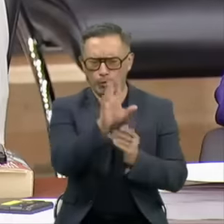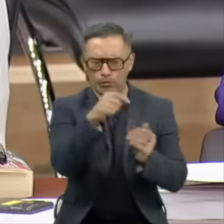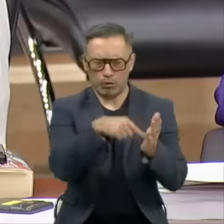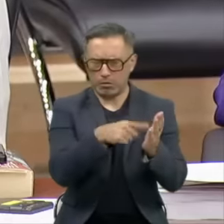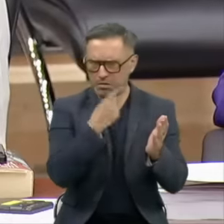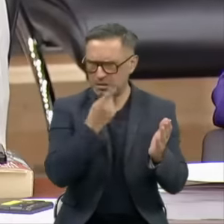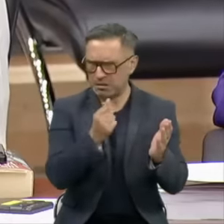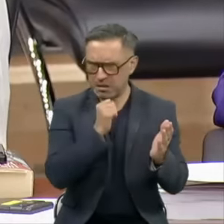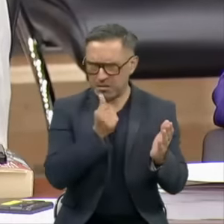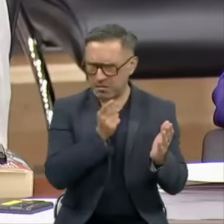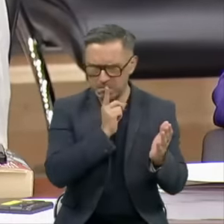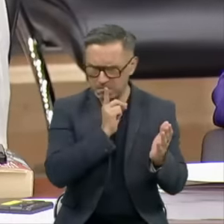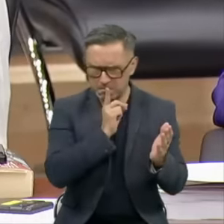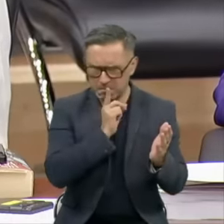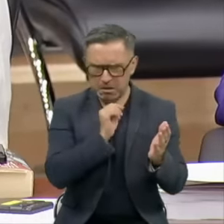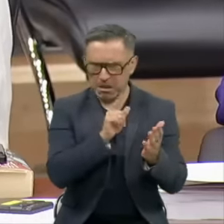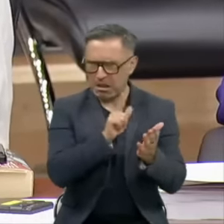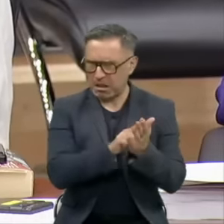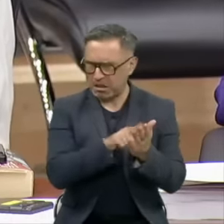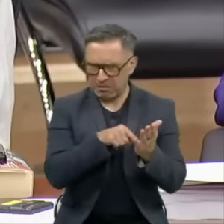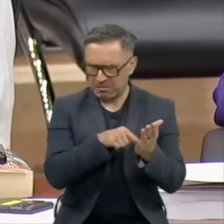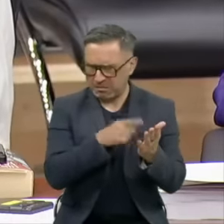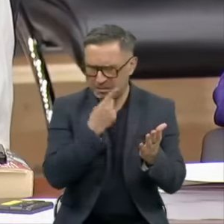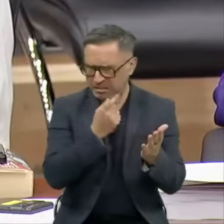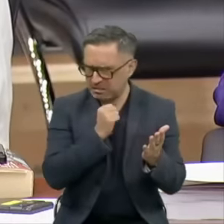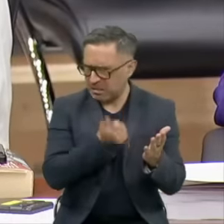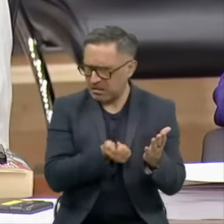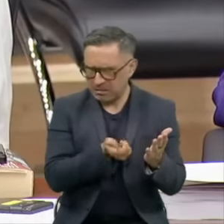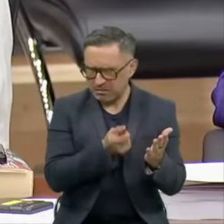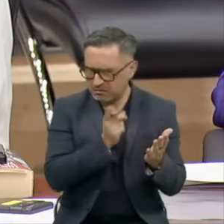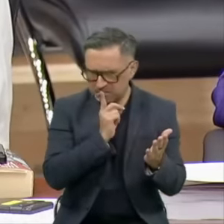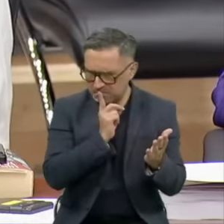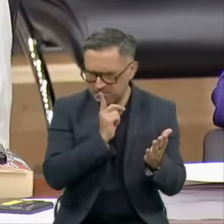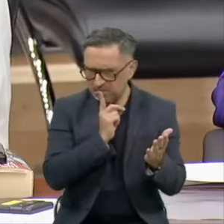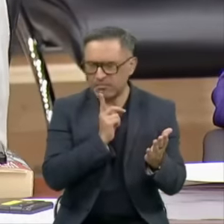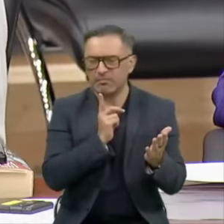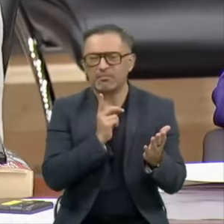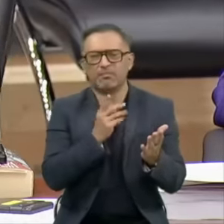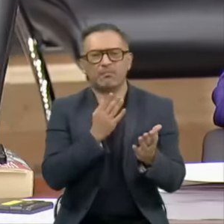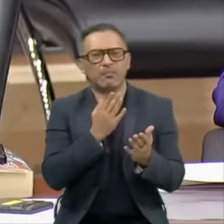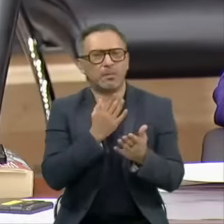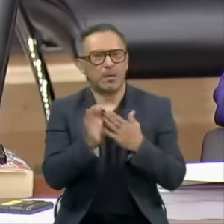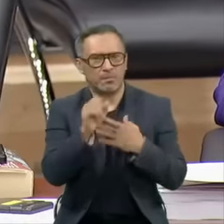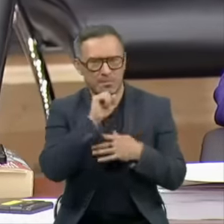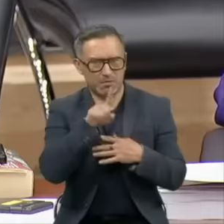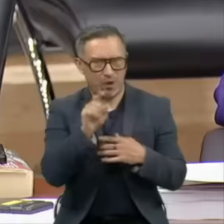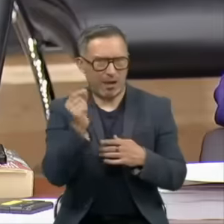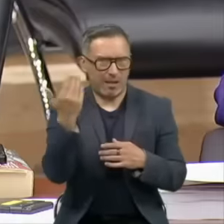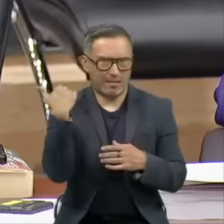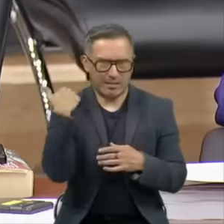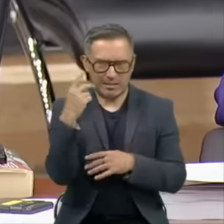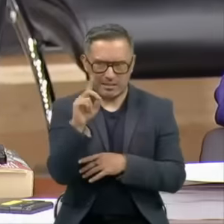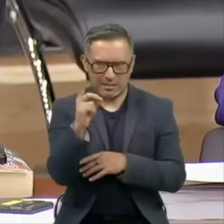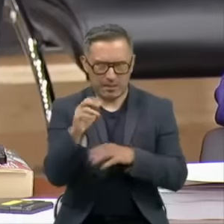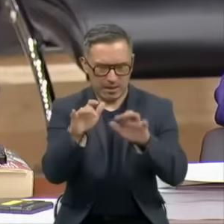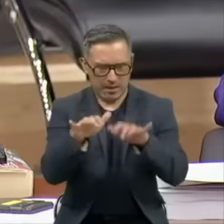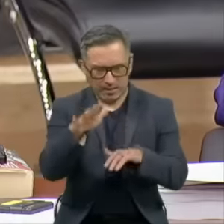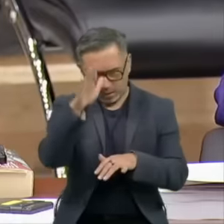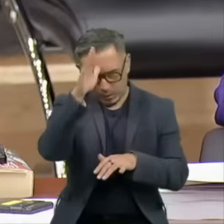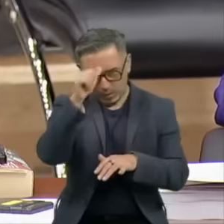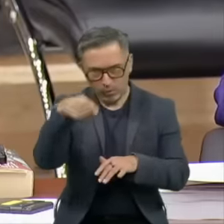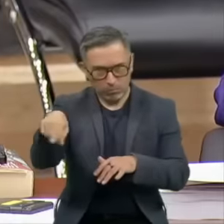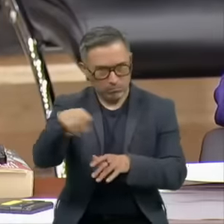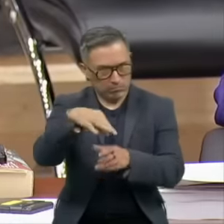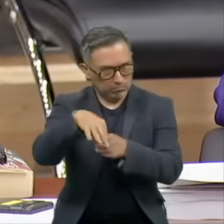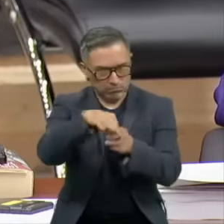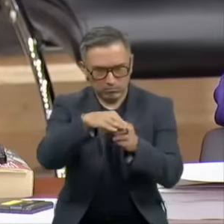ni eso dice la ley, ni eso dice el acuerdo que adoptaron en diciembre. Y ese es el reclamo que